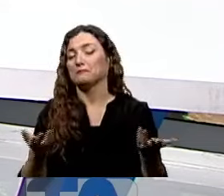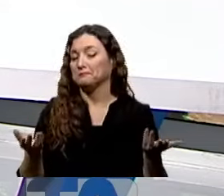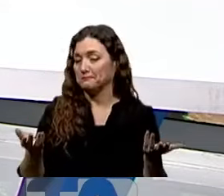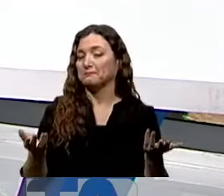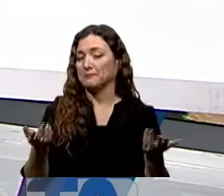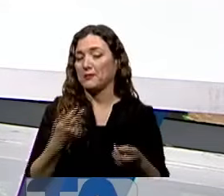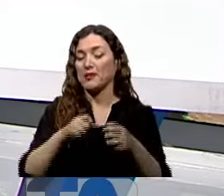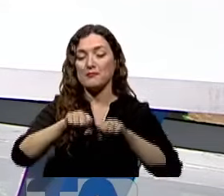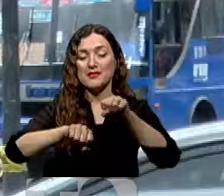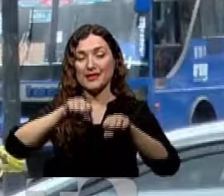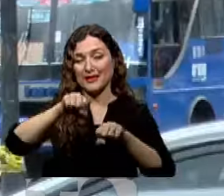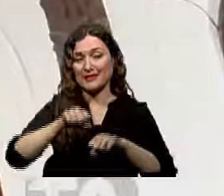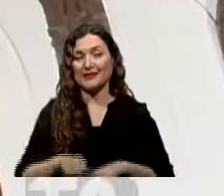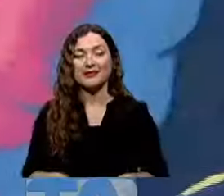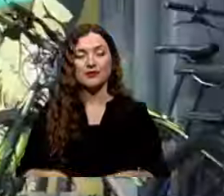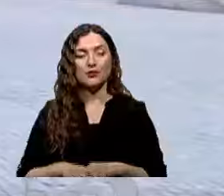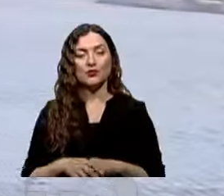la venta de bicicletas.